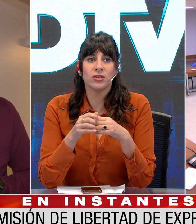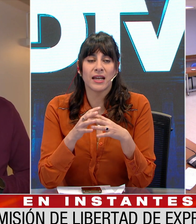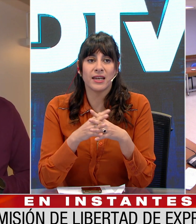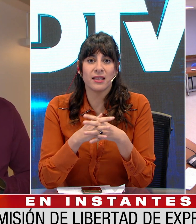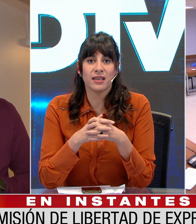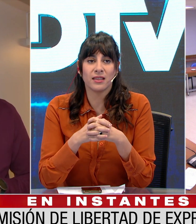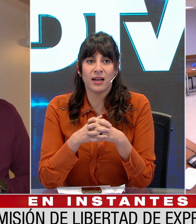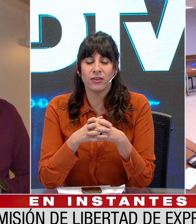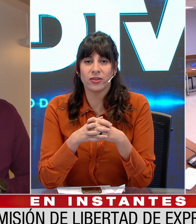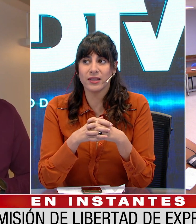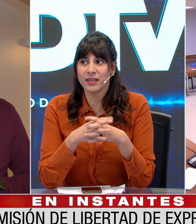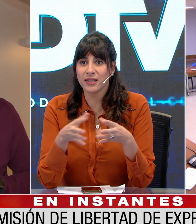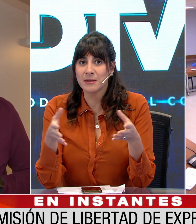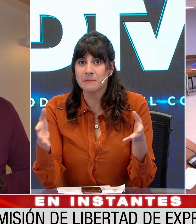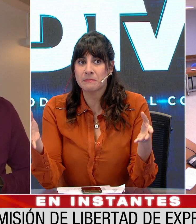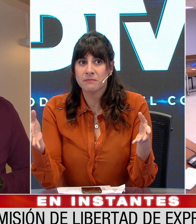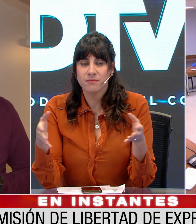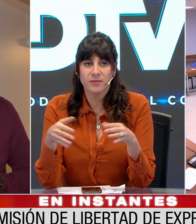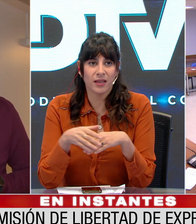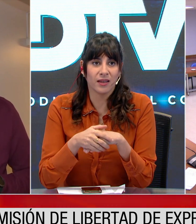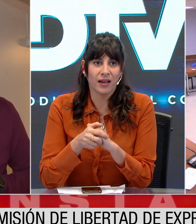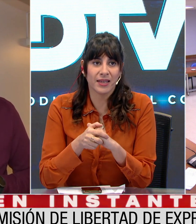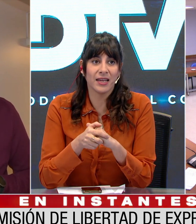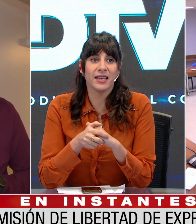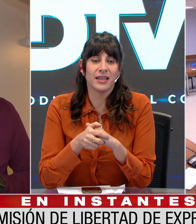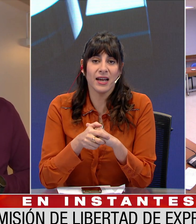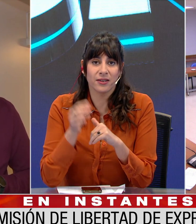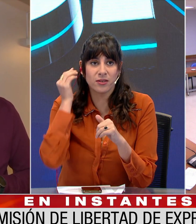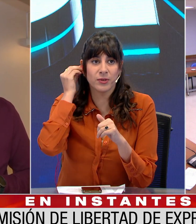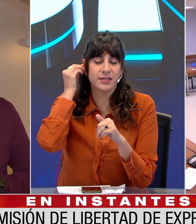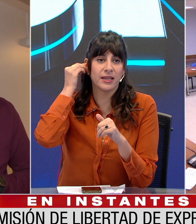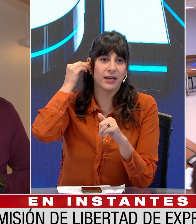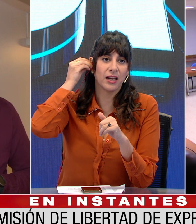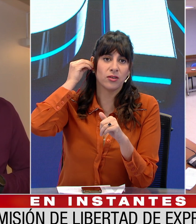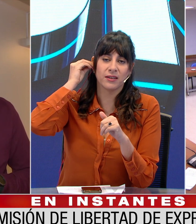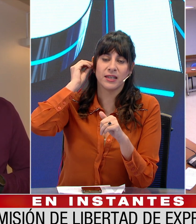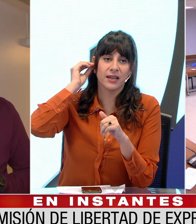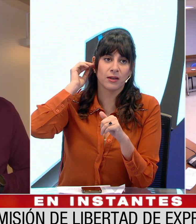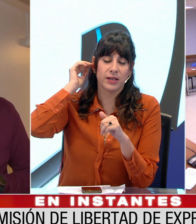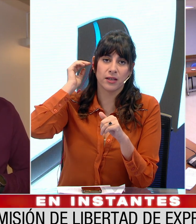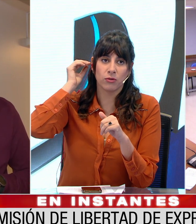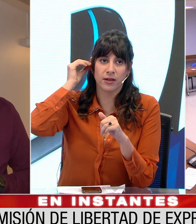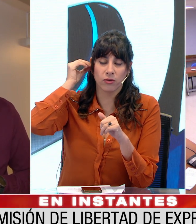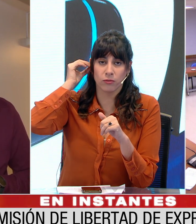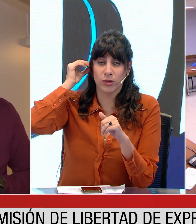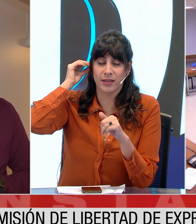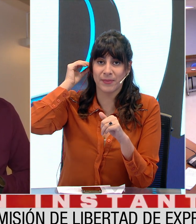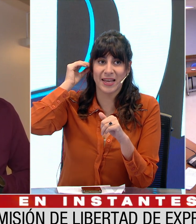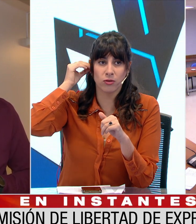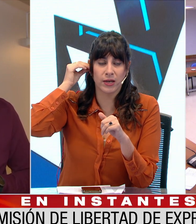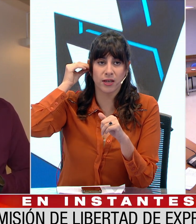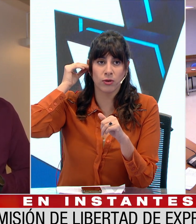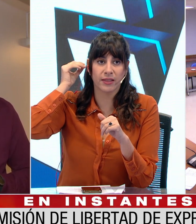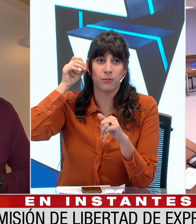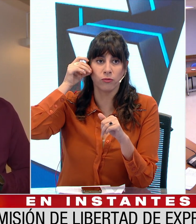sobre todo en la era digital, donde a quién legislás, ¿no? Puede ser algo que venga de cualquier lugar, o puede estar